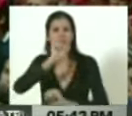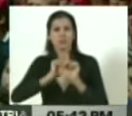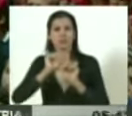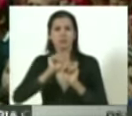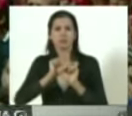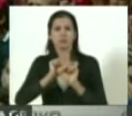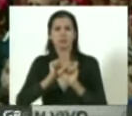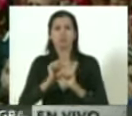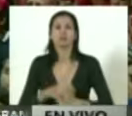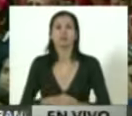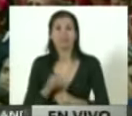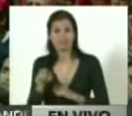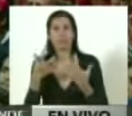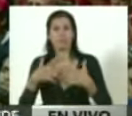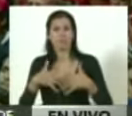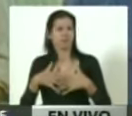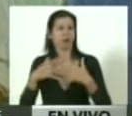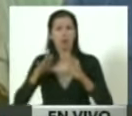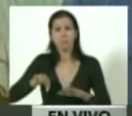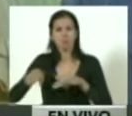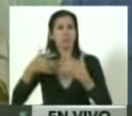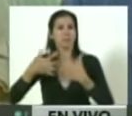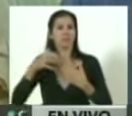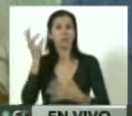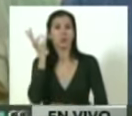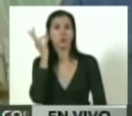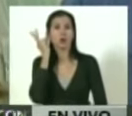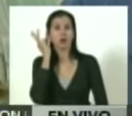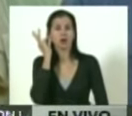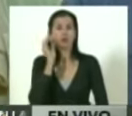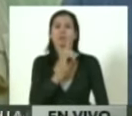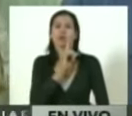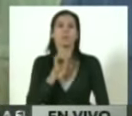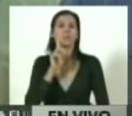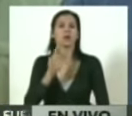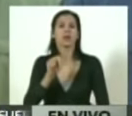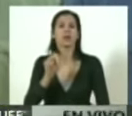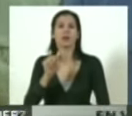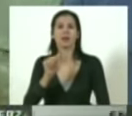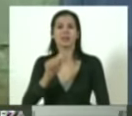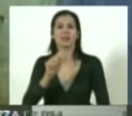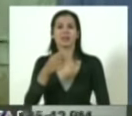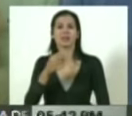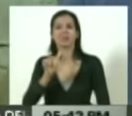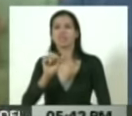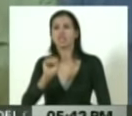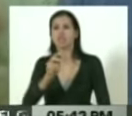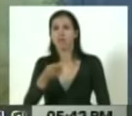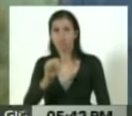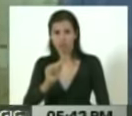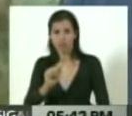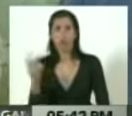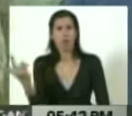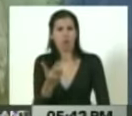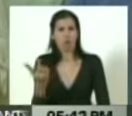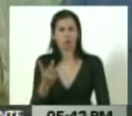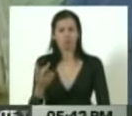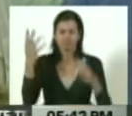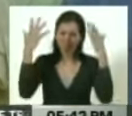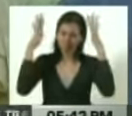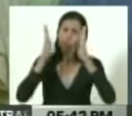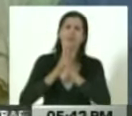esa empresa. Se trata de la compatriota Natacha Castillo. Para los dos, pido un